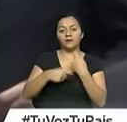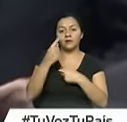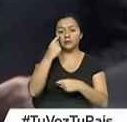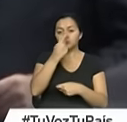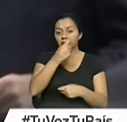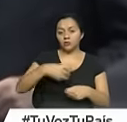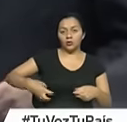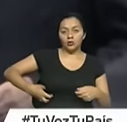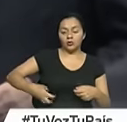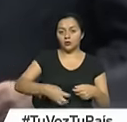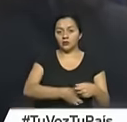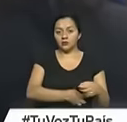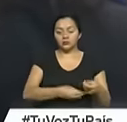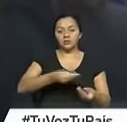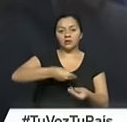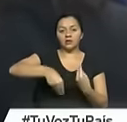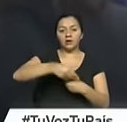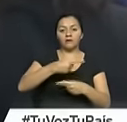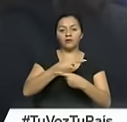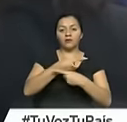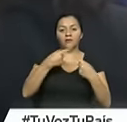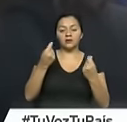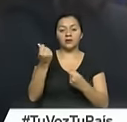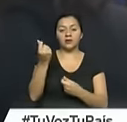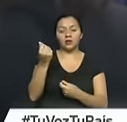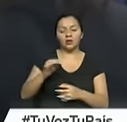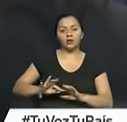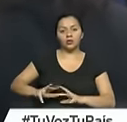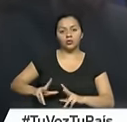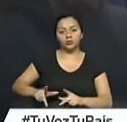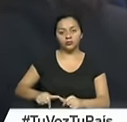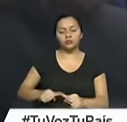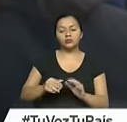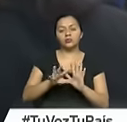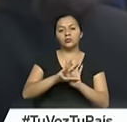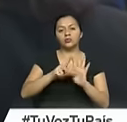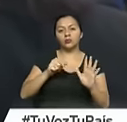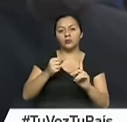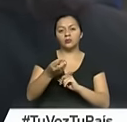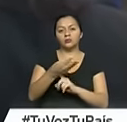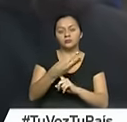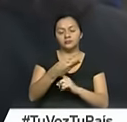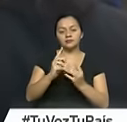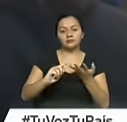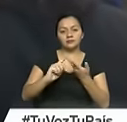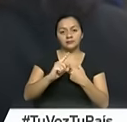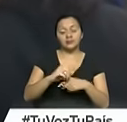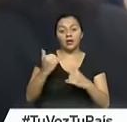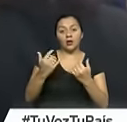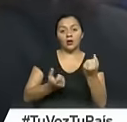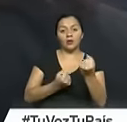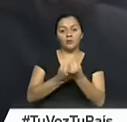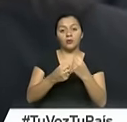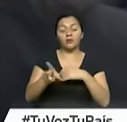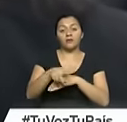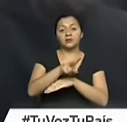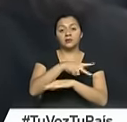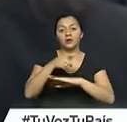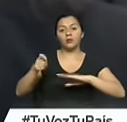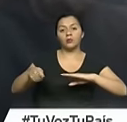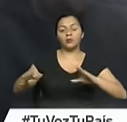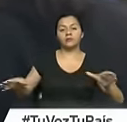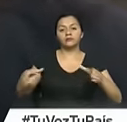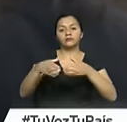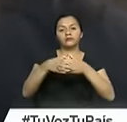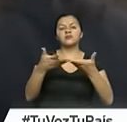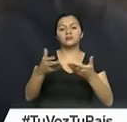de activos, corrupción, ciberdelitos, entre otros. Al momento cuenta con el apoyo de Fiscalías y Procuradurías